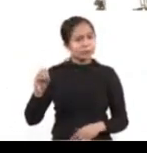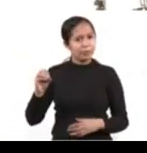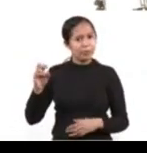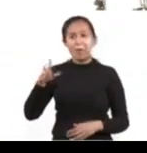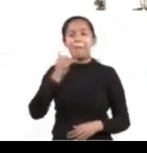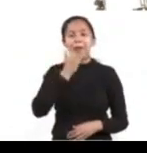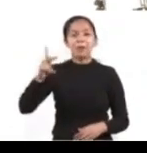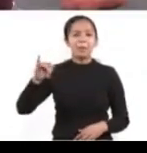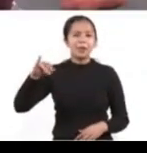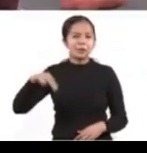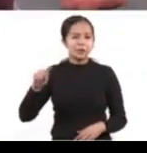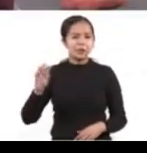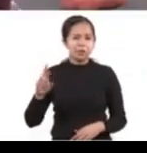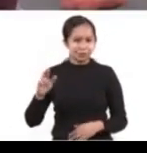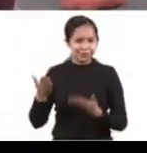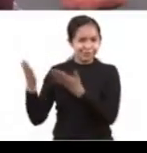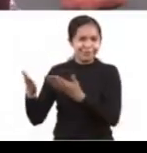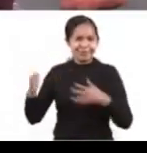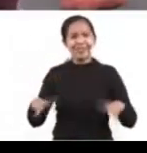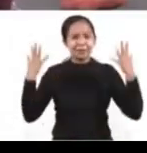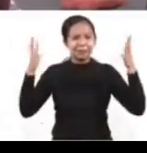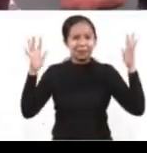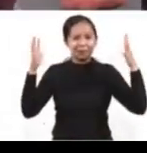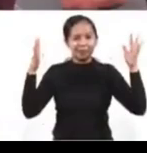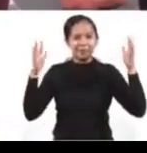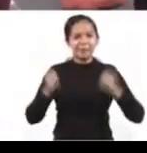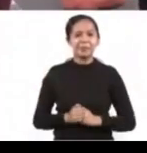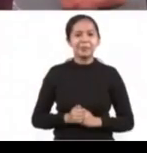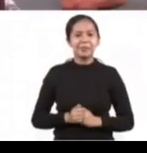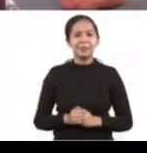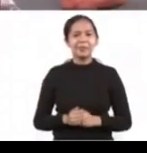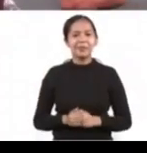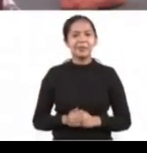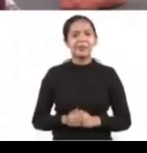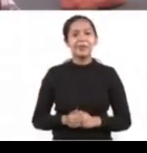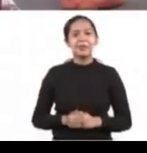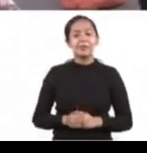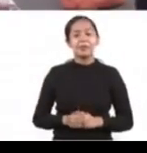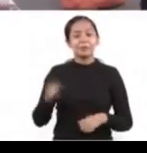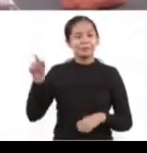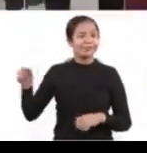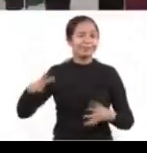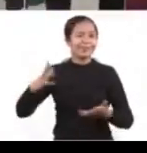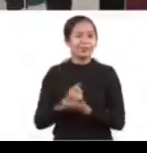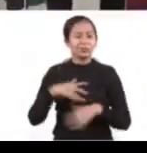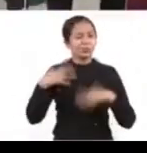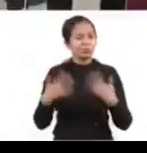Pintor, campeón mundial de la división de peso pesco. Héctor Gallo